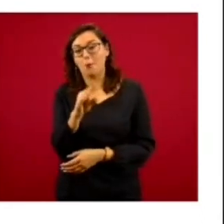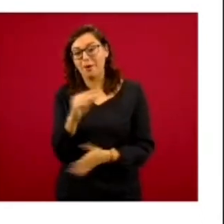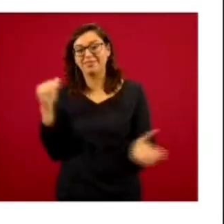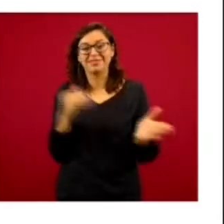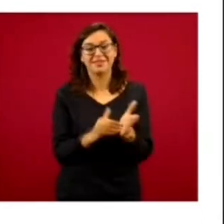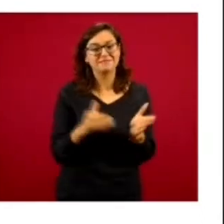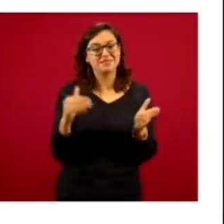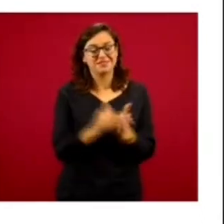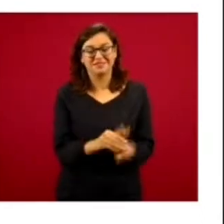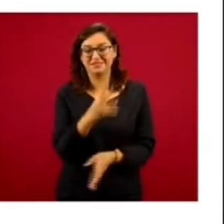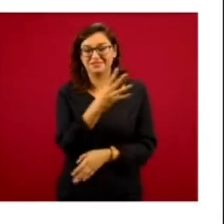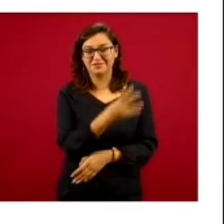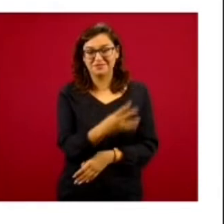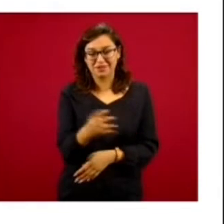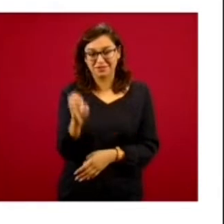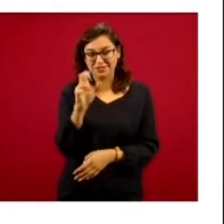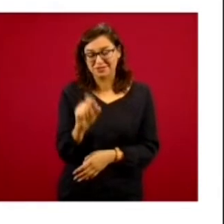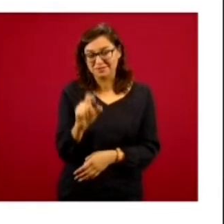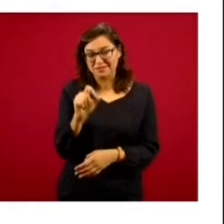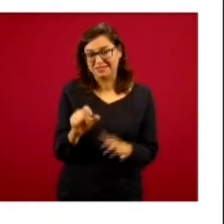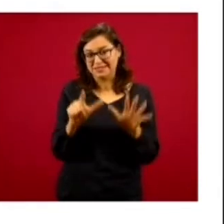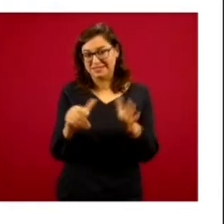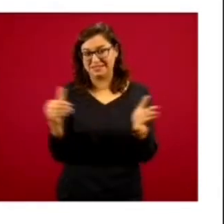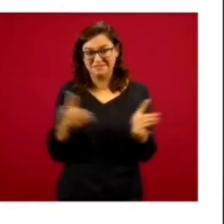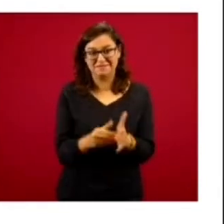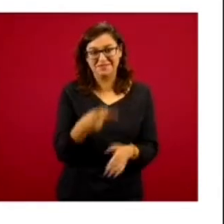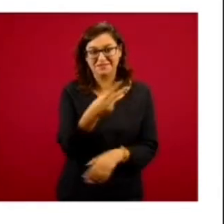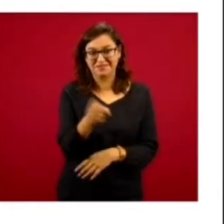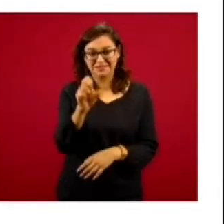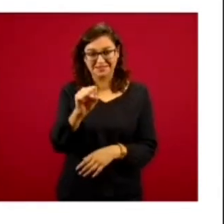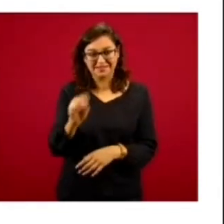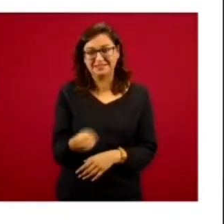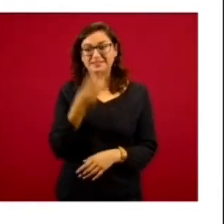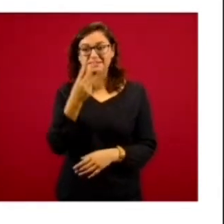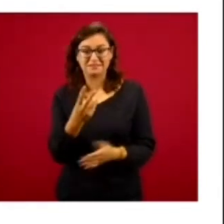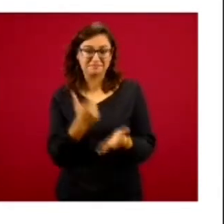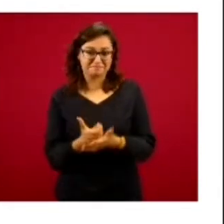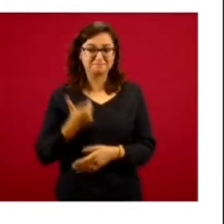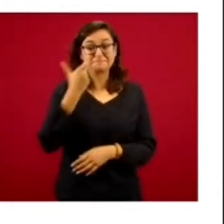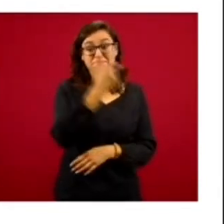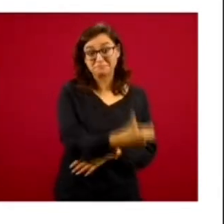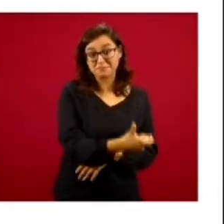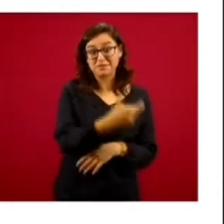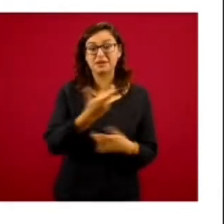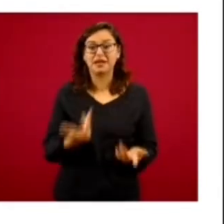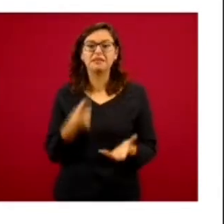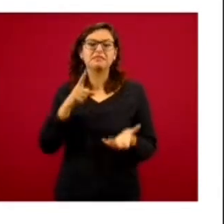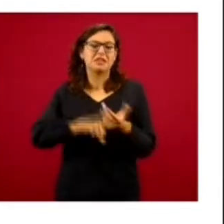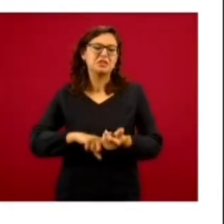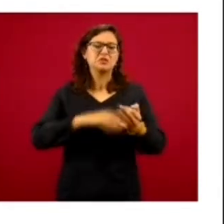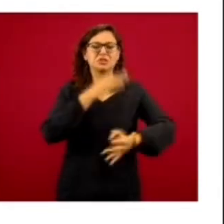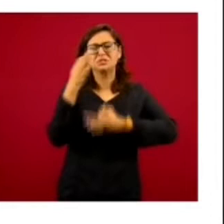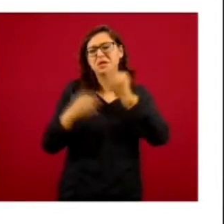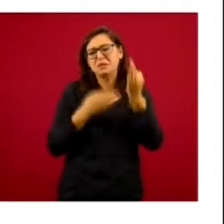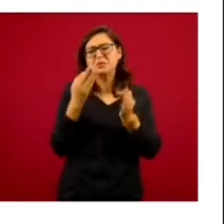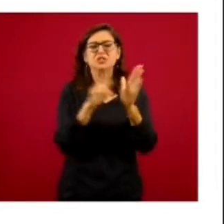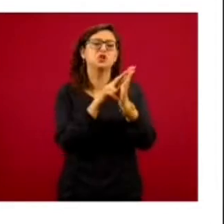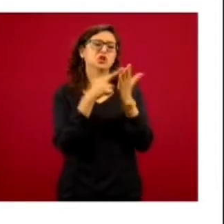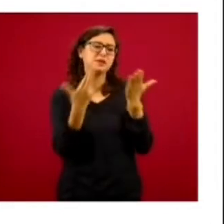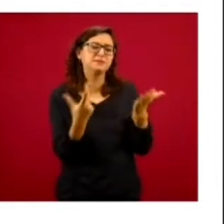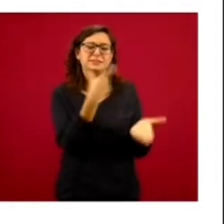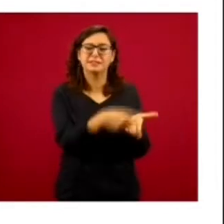90,427,263 pesos del 2006 al 2018. Vamos a ver, esto incluye servicios como publicidad,